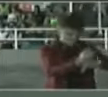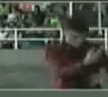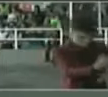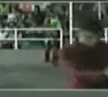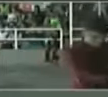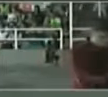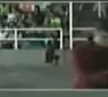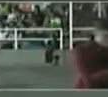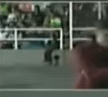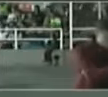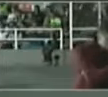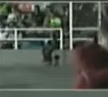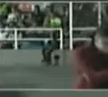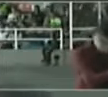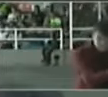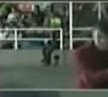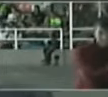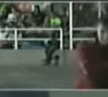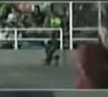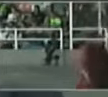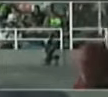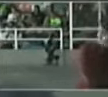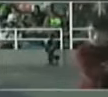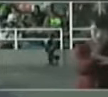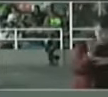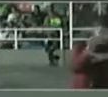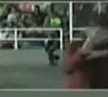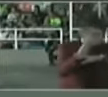no prevalecerán contra ella.